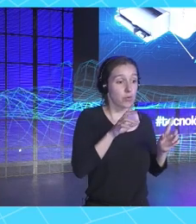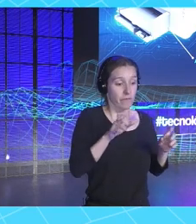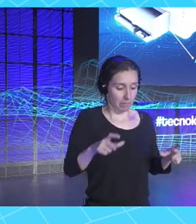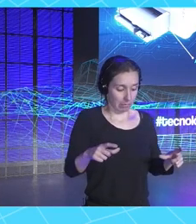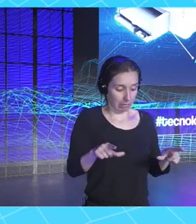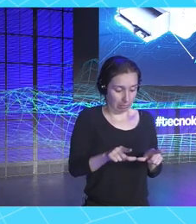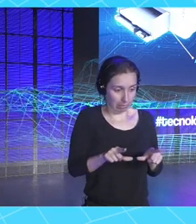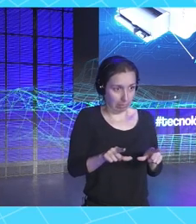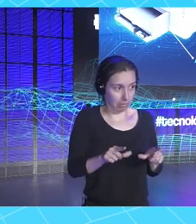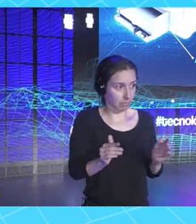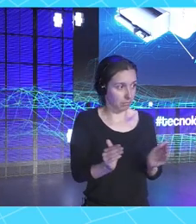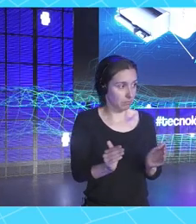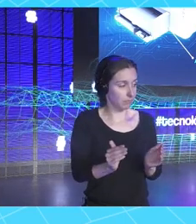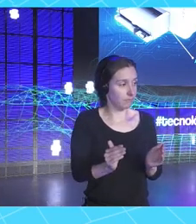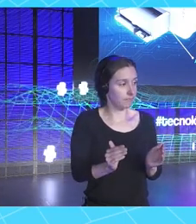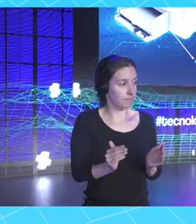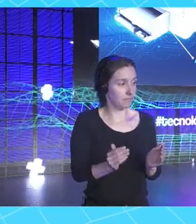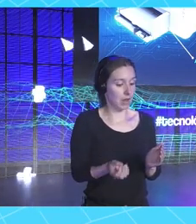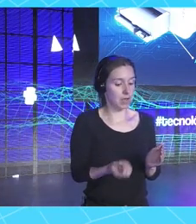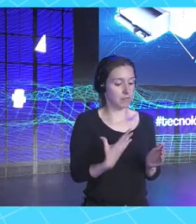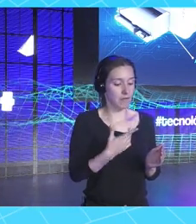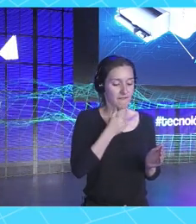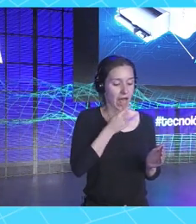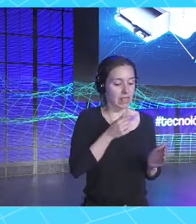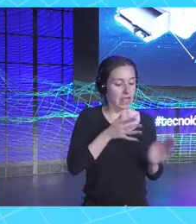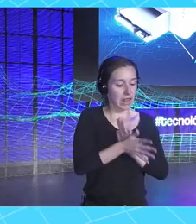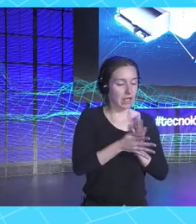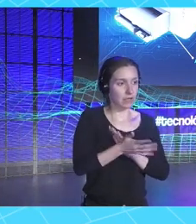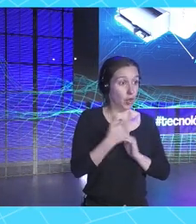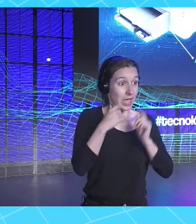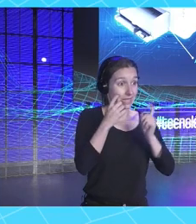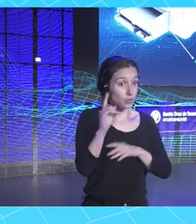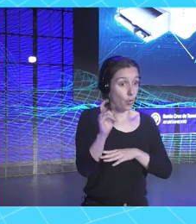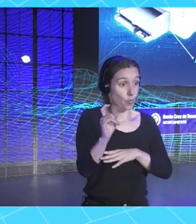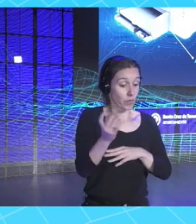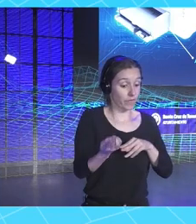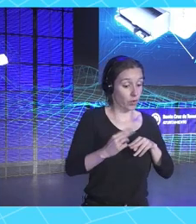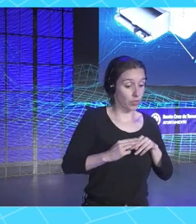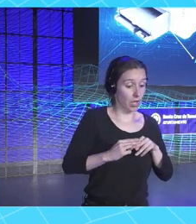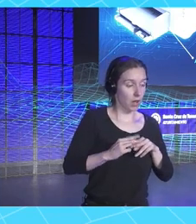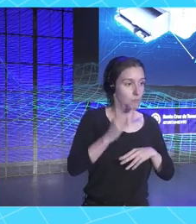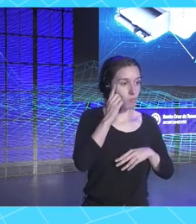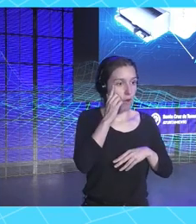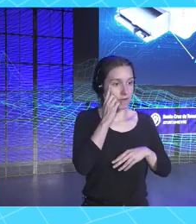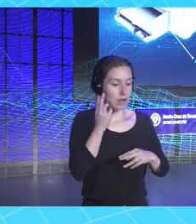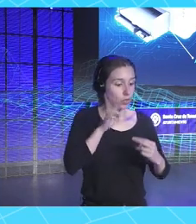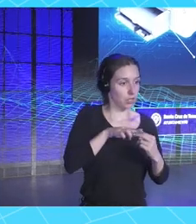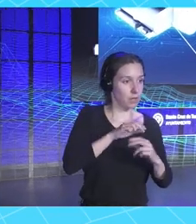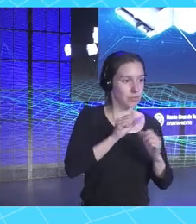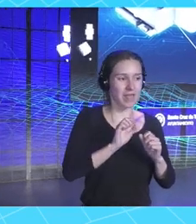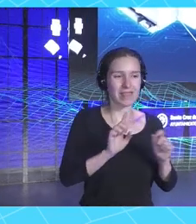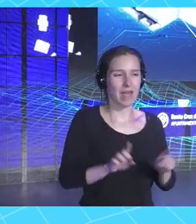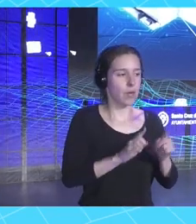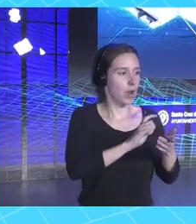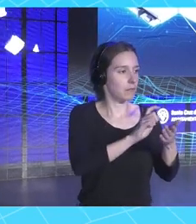pequeñita y no son nada intuitivas te pones a mirar e intentar conectar el WiFi imposible de conectar con el móvil da igual la que te compres la de 600 euros no